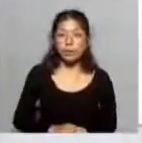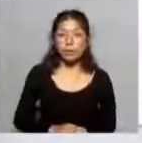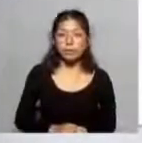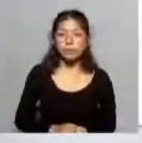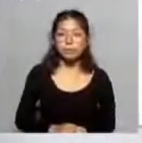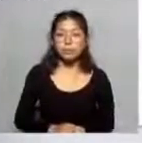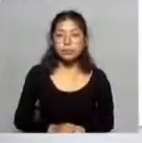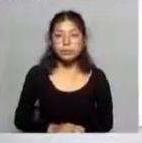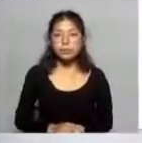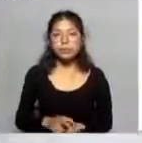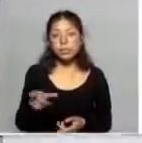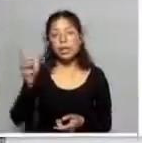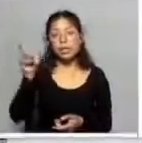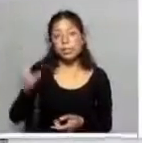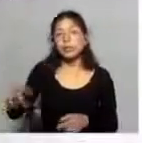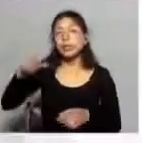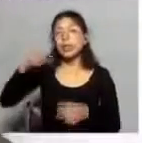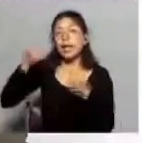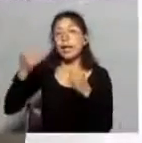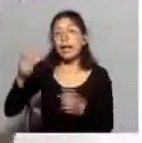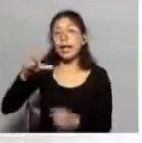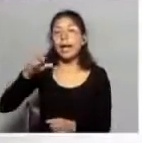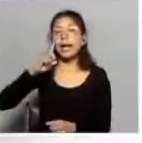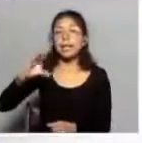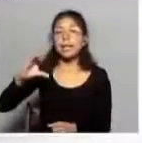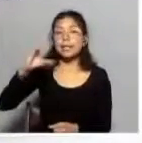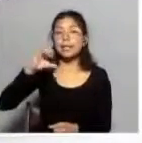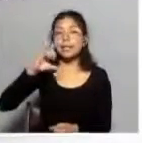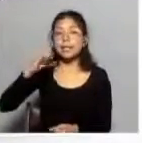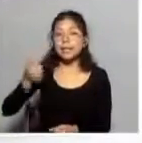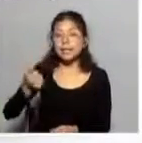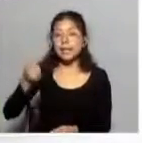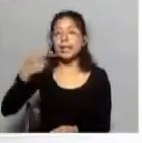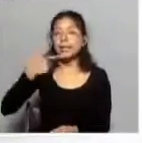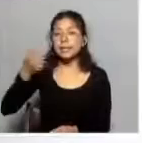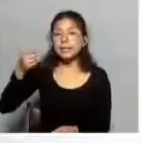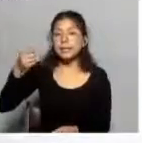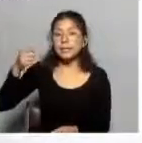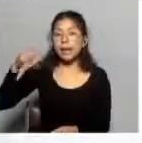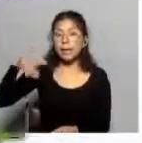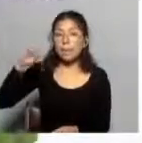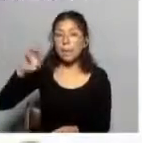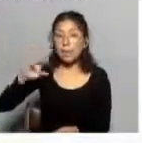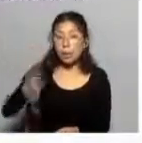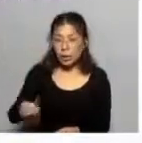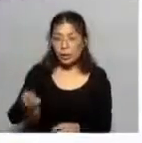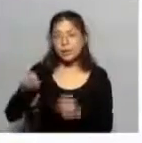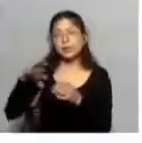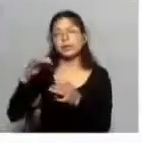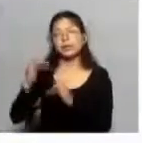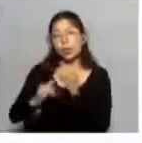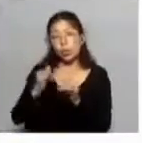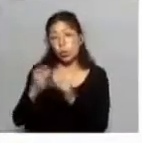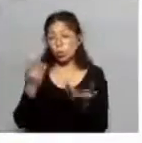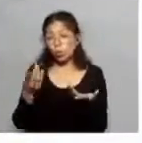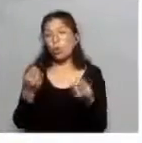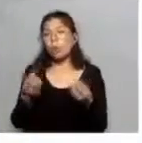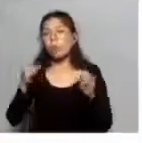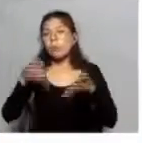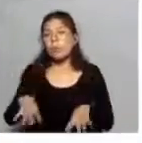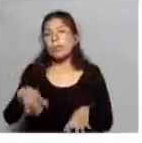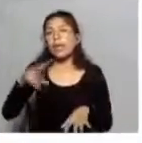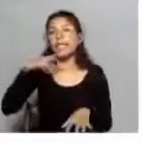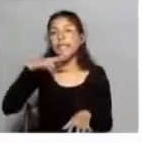la provincia con esto que es algo importante la mesa de gestión comienza en libertador general San Martín El próximo viernes a partir de las